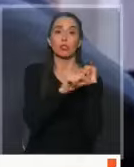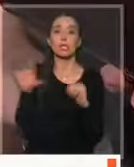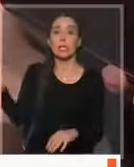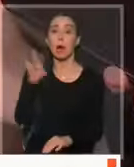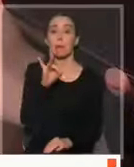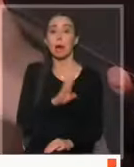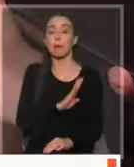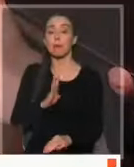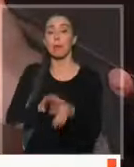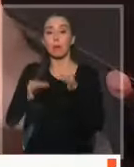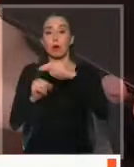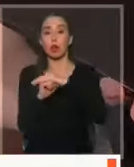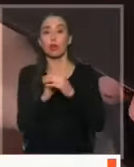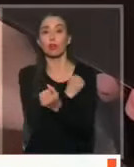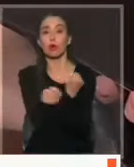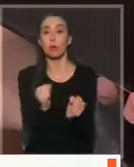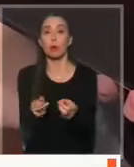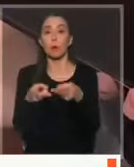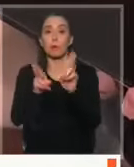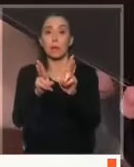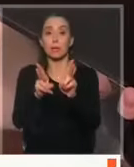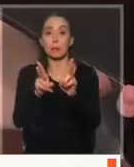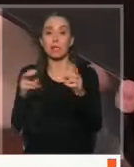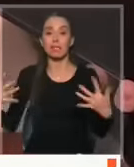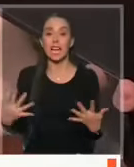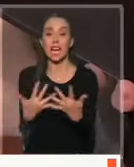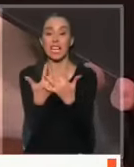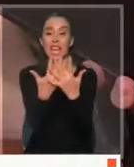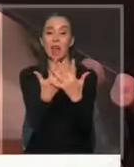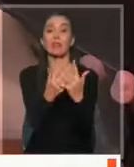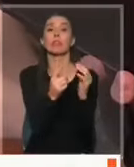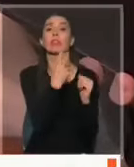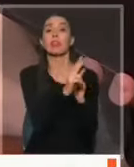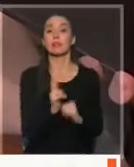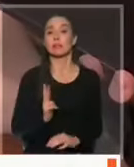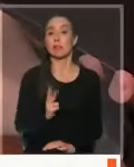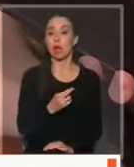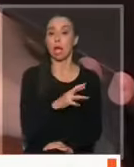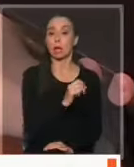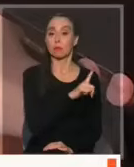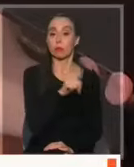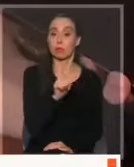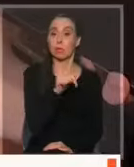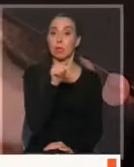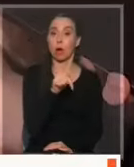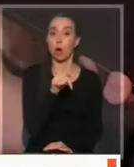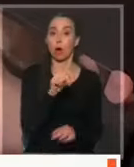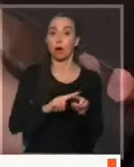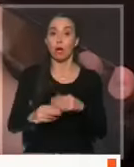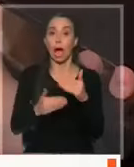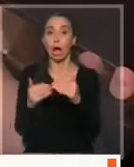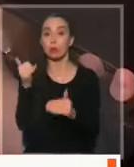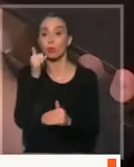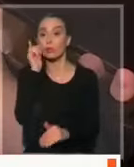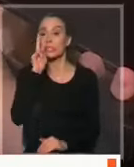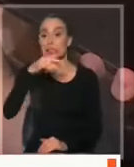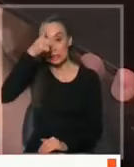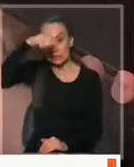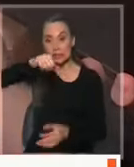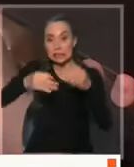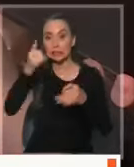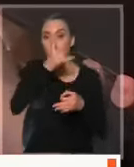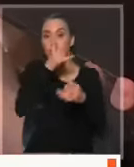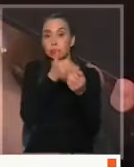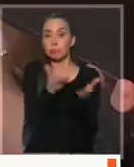Corte. No podemos permitir que la red del señor Hermosilla hoy día actúe impunemente en un